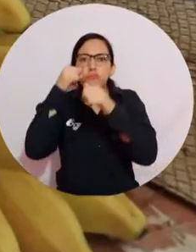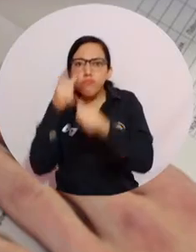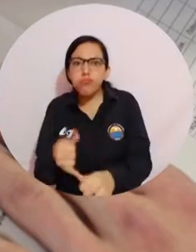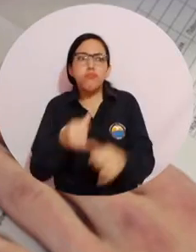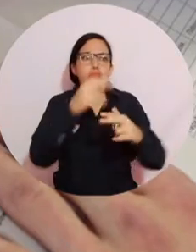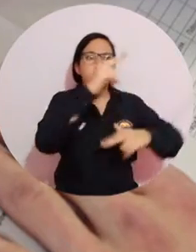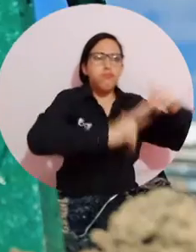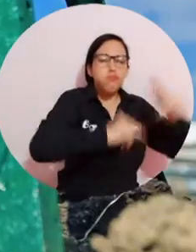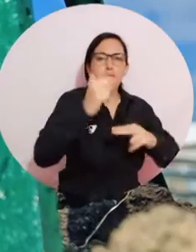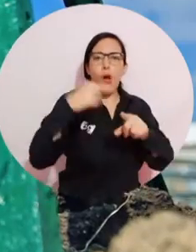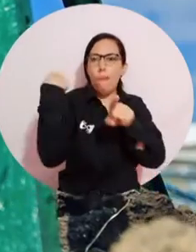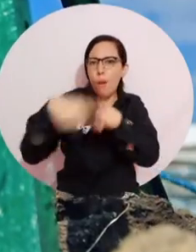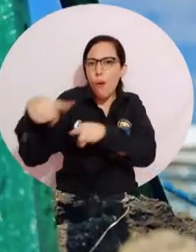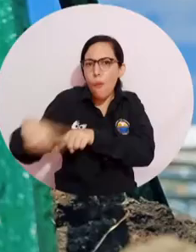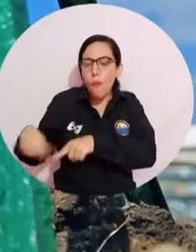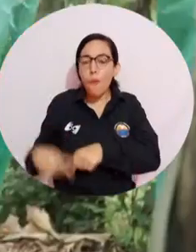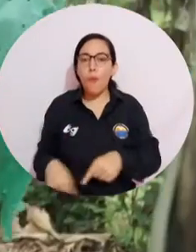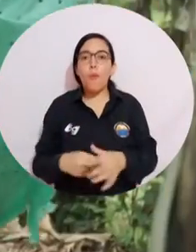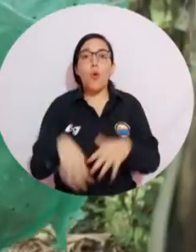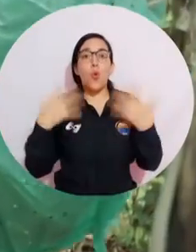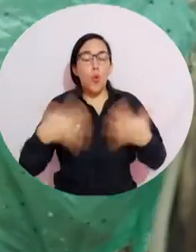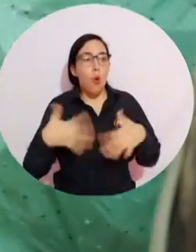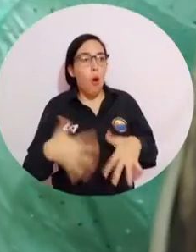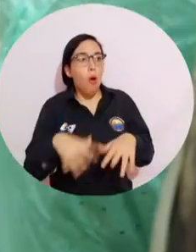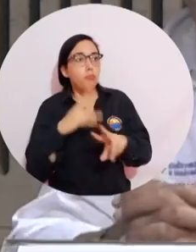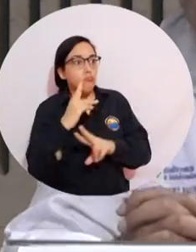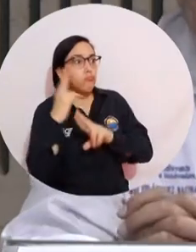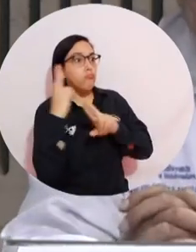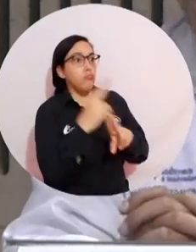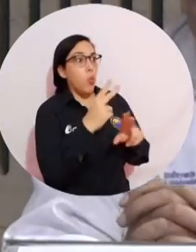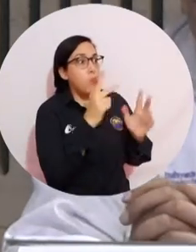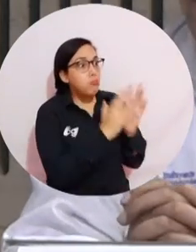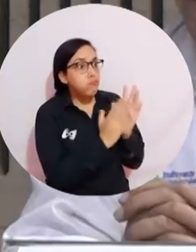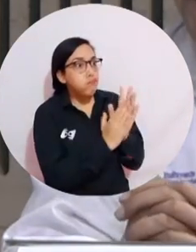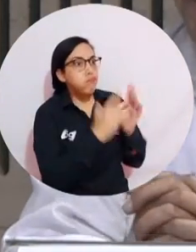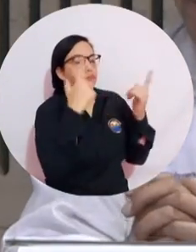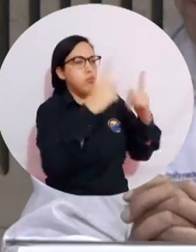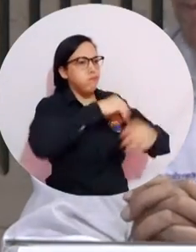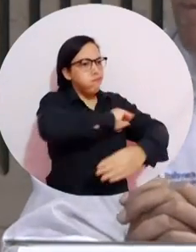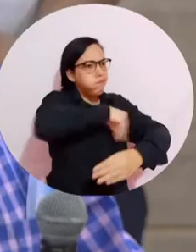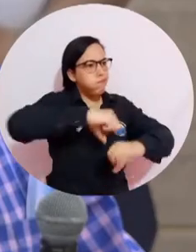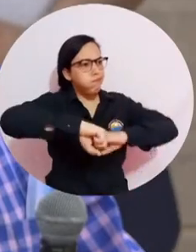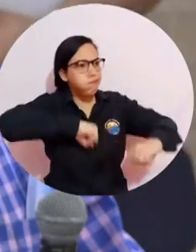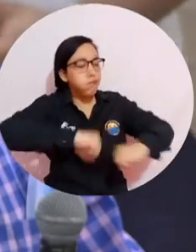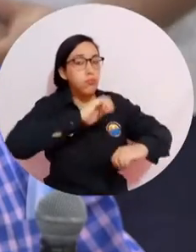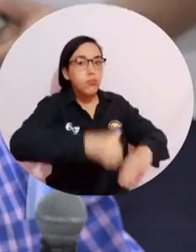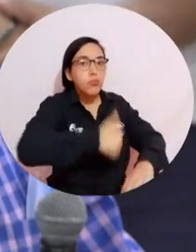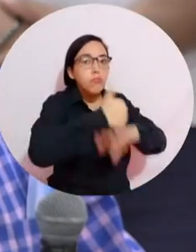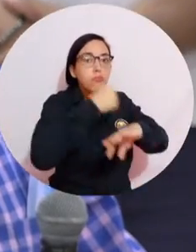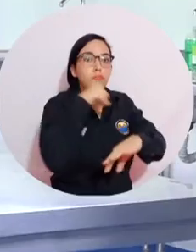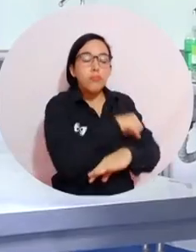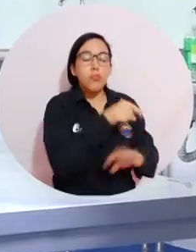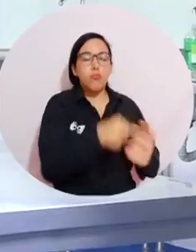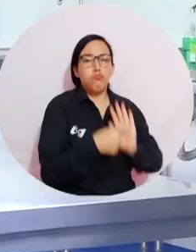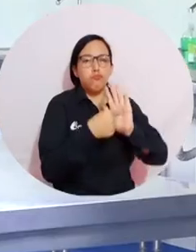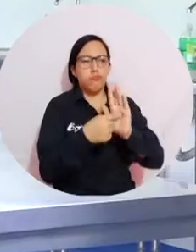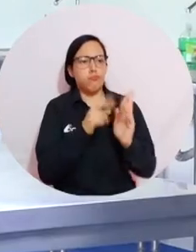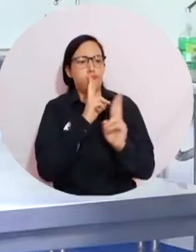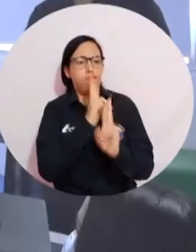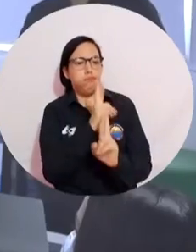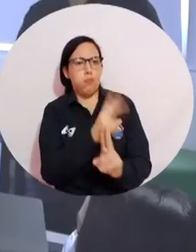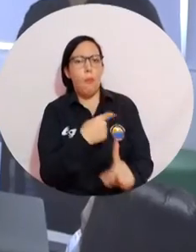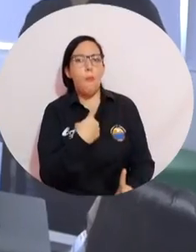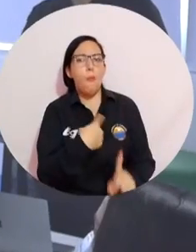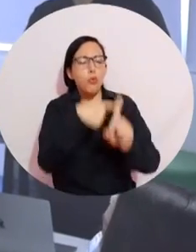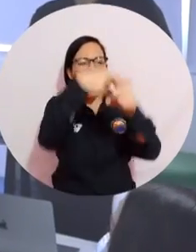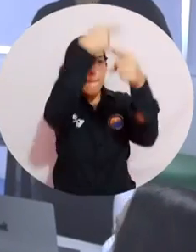bananero, ingenieril, de construcción, entre otros, valoraron significativamente la eficiente gestión del rector Vera Salazar,